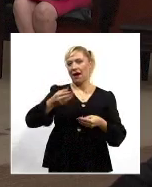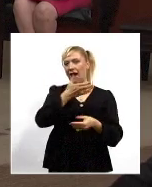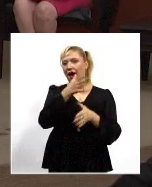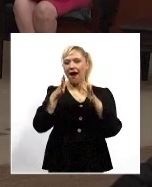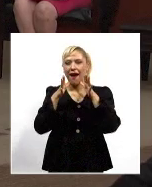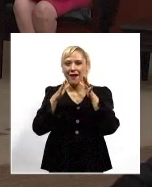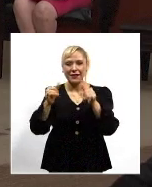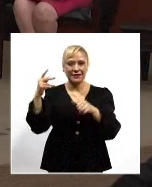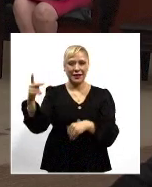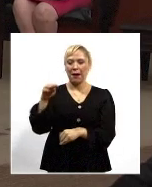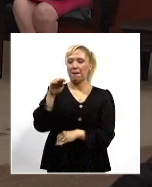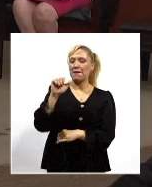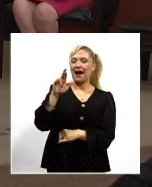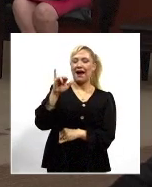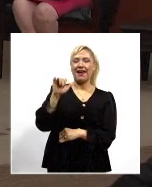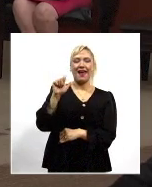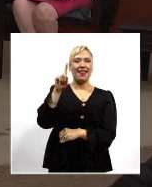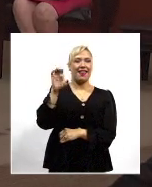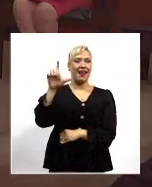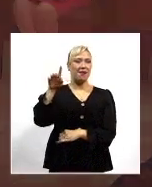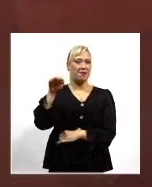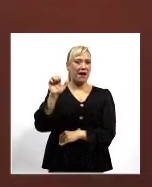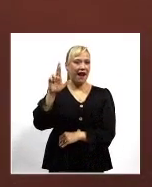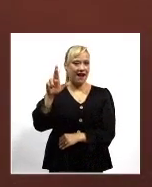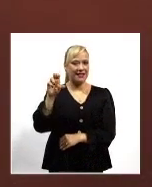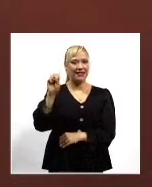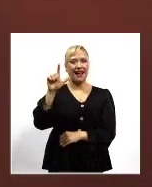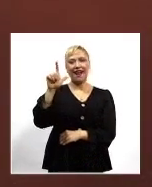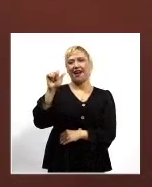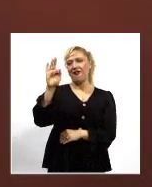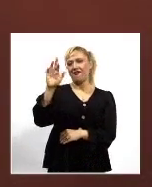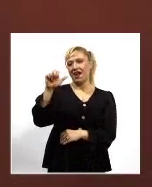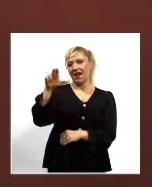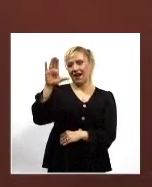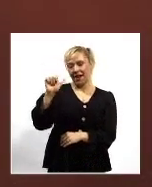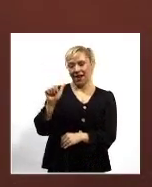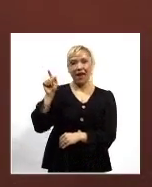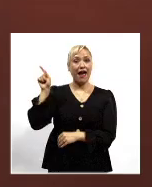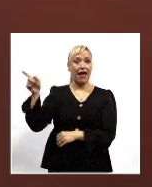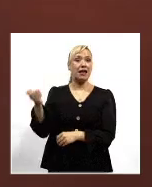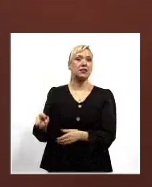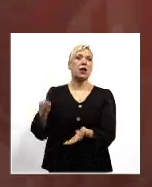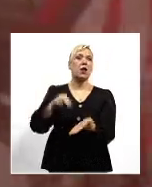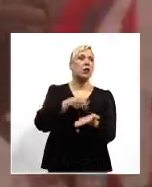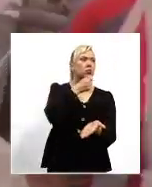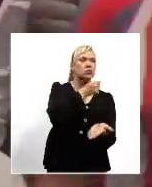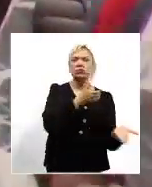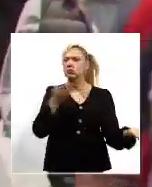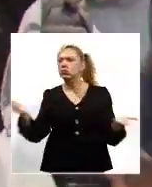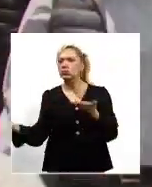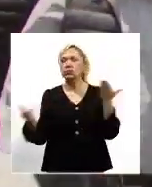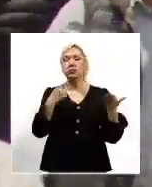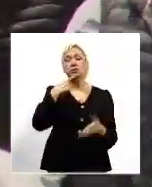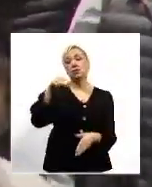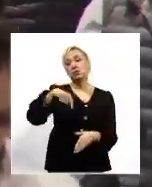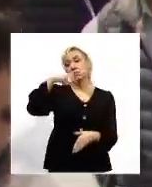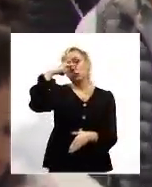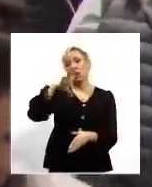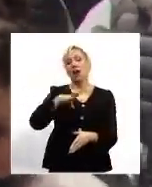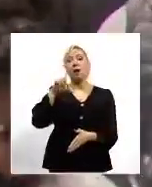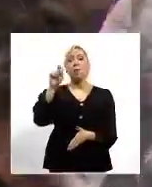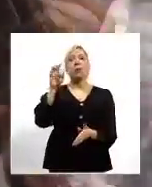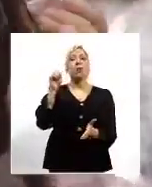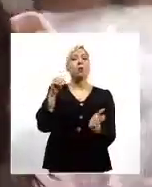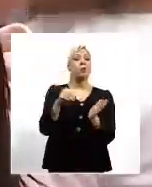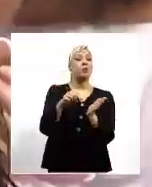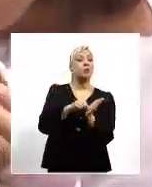Agrario, María del Mar Salafranca Pérez, quien fungió de moderadora, informó que en México hay 29.3